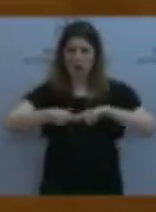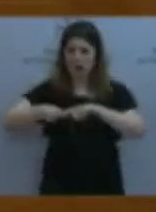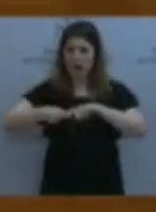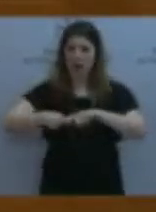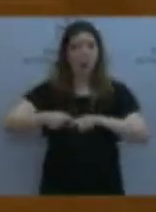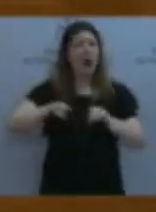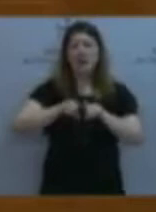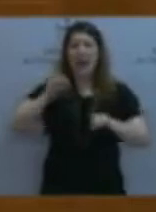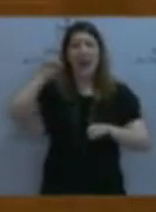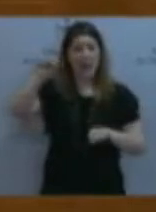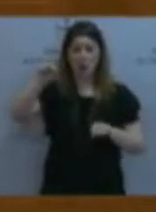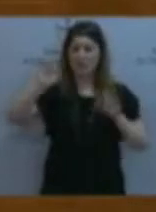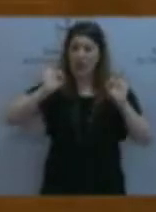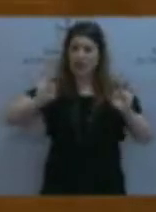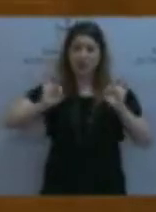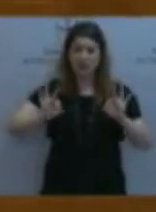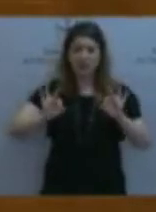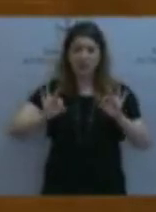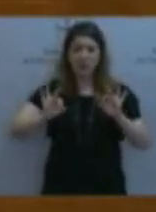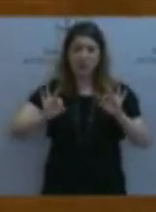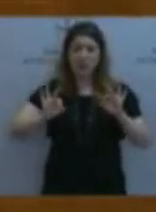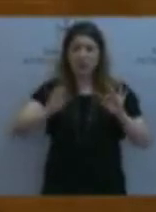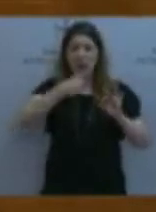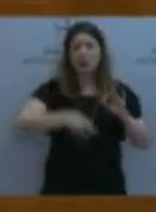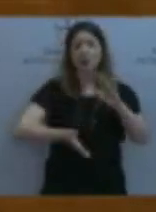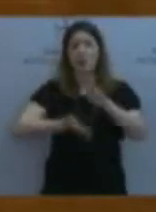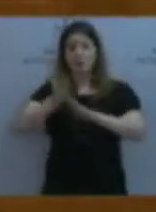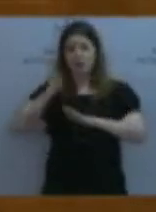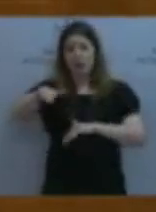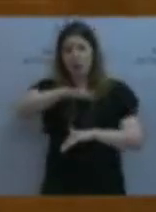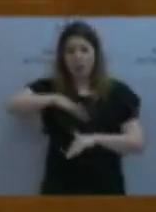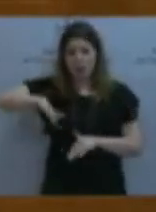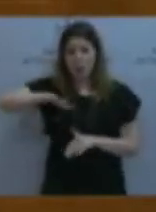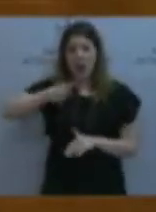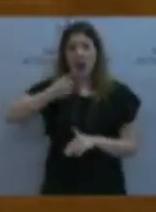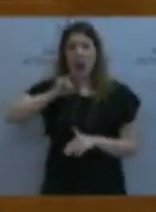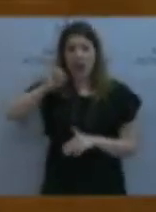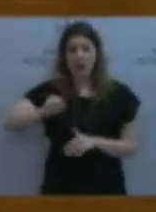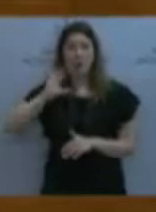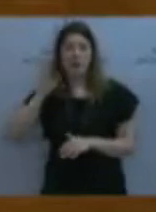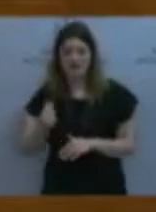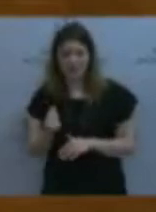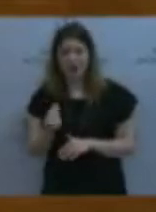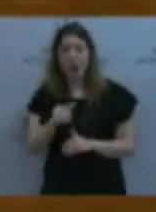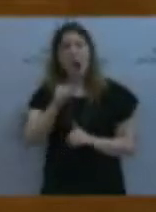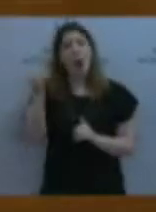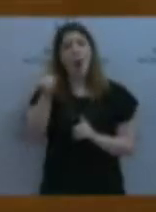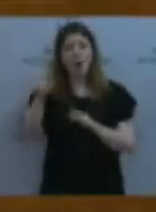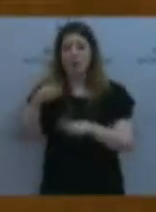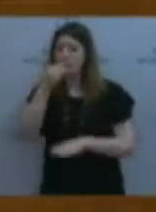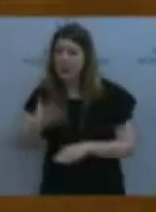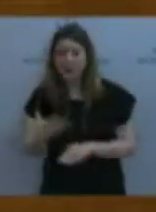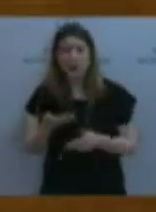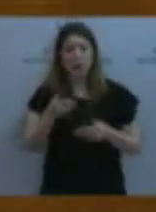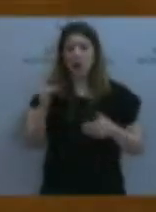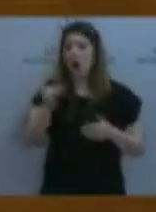Gaza, que lleguen al puerto donde tienen su destino. Esperamos que su ayuda pueda llegar y, sobre todo, esperamos que la solidaridad de Europa